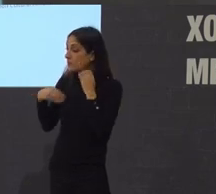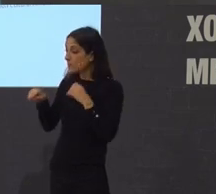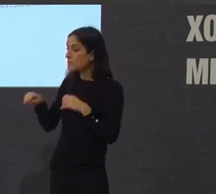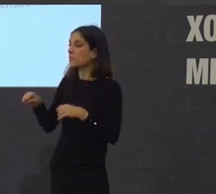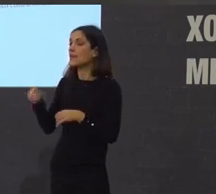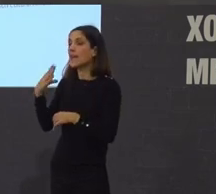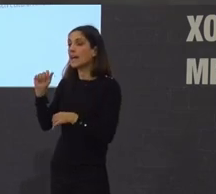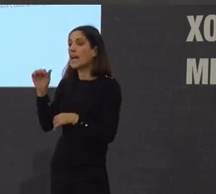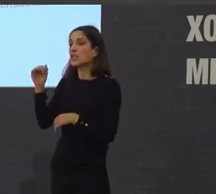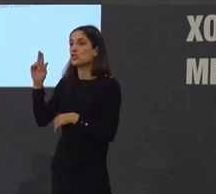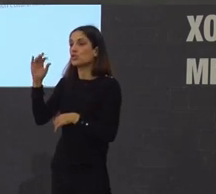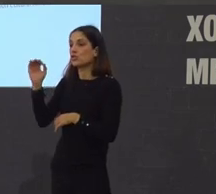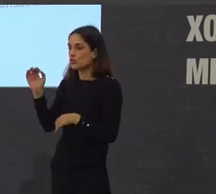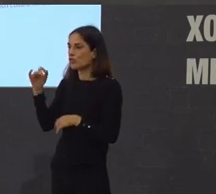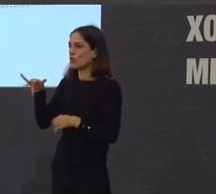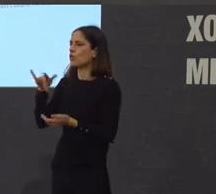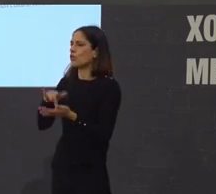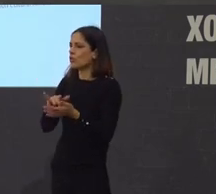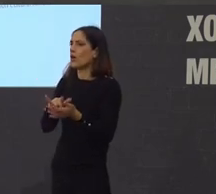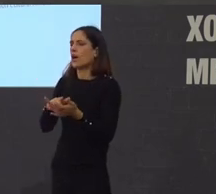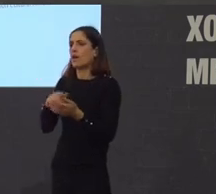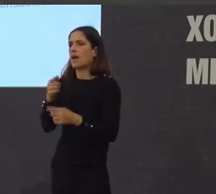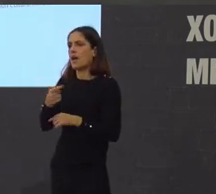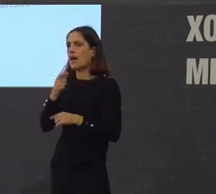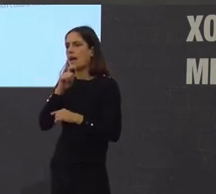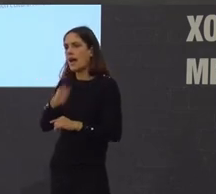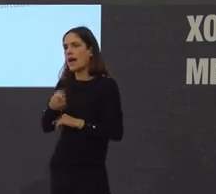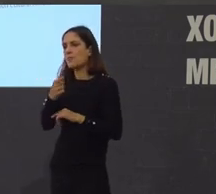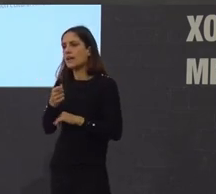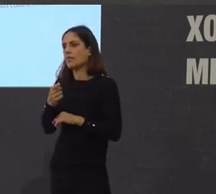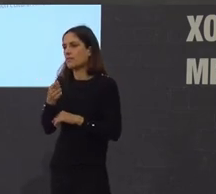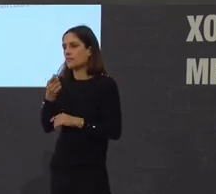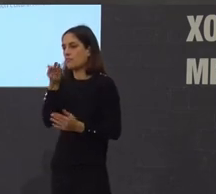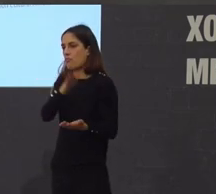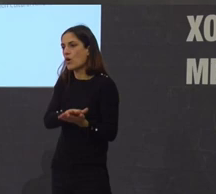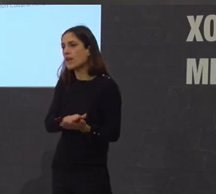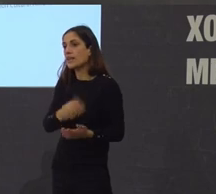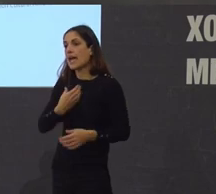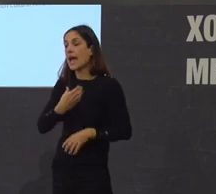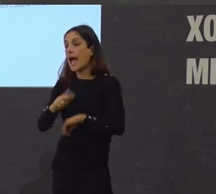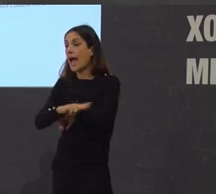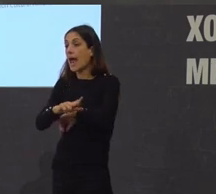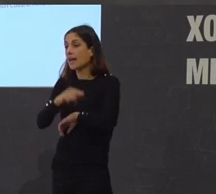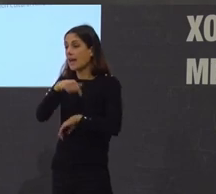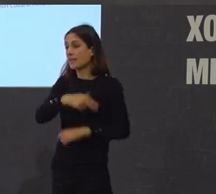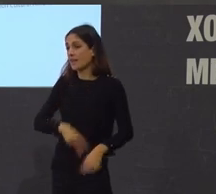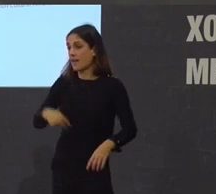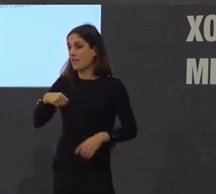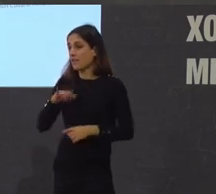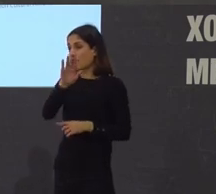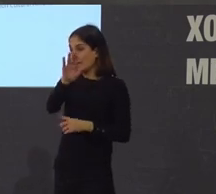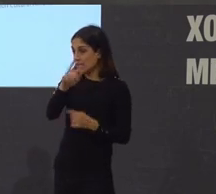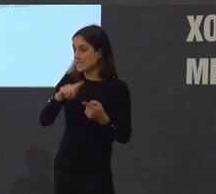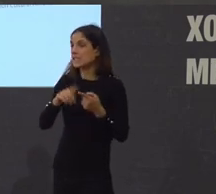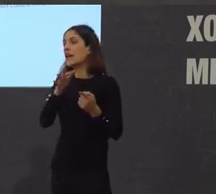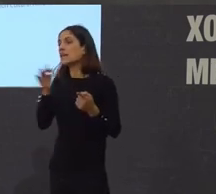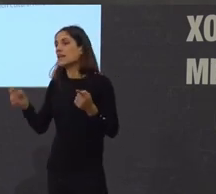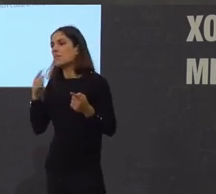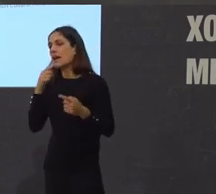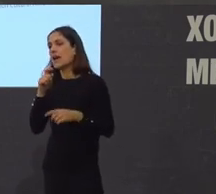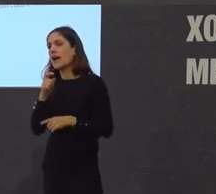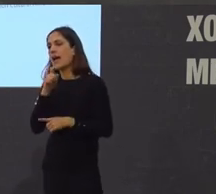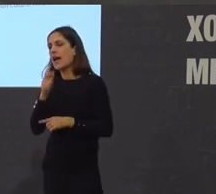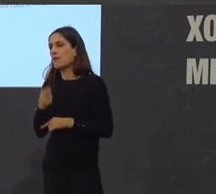actuaciones como amenazar de muerte a un alcalde a un alcalde sublevados franquista amenazar de muerte a un